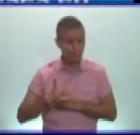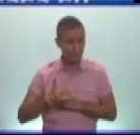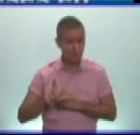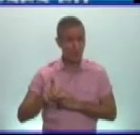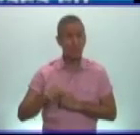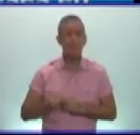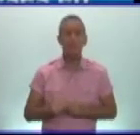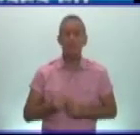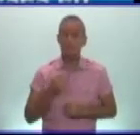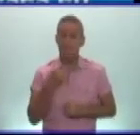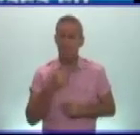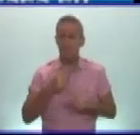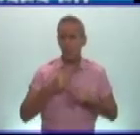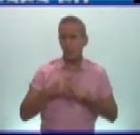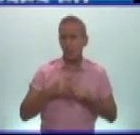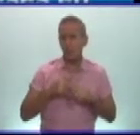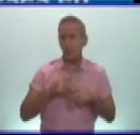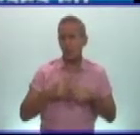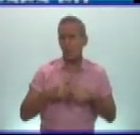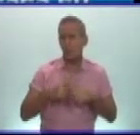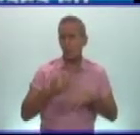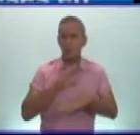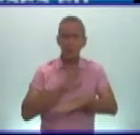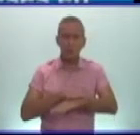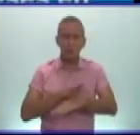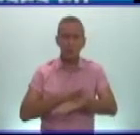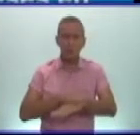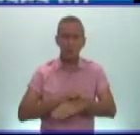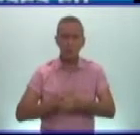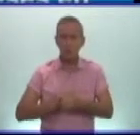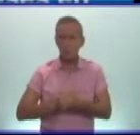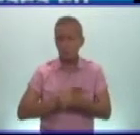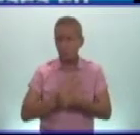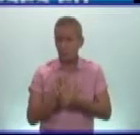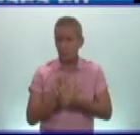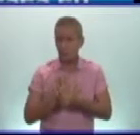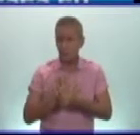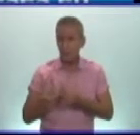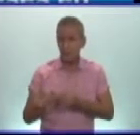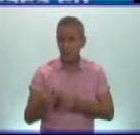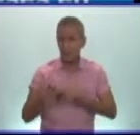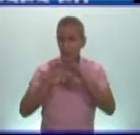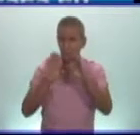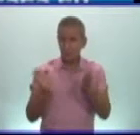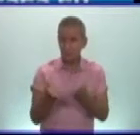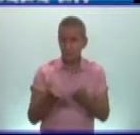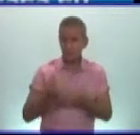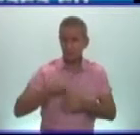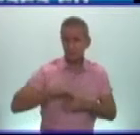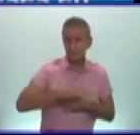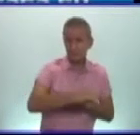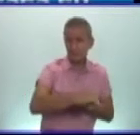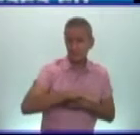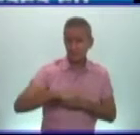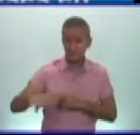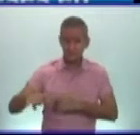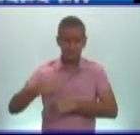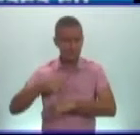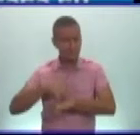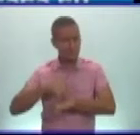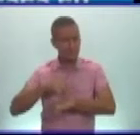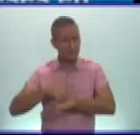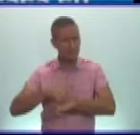la presencia del virus de la COVID-19 en todo el mundo nos ha separado por un tiempo de amigos muy